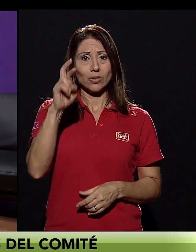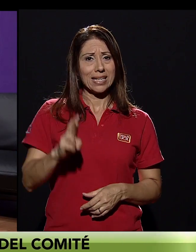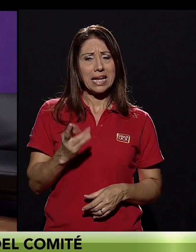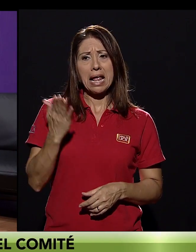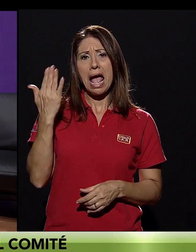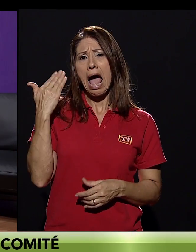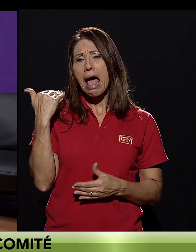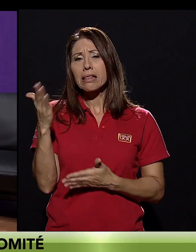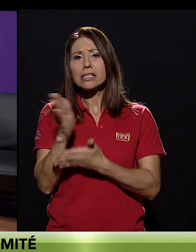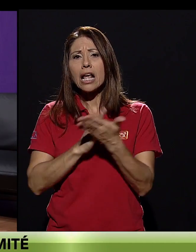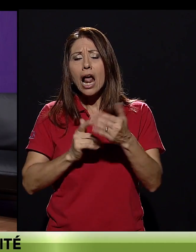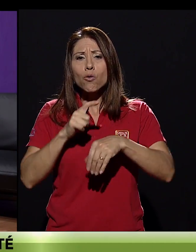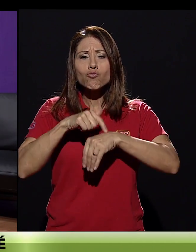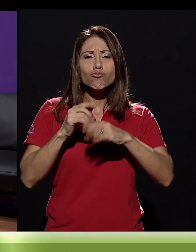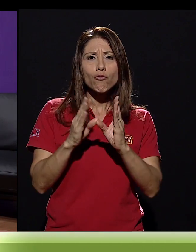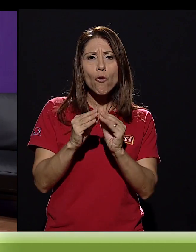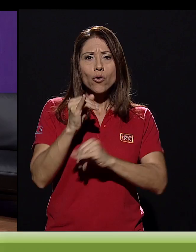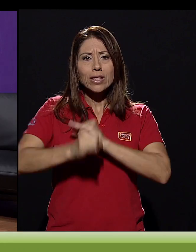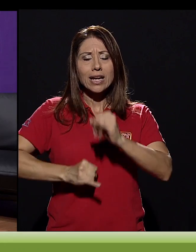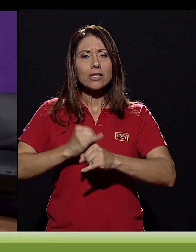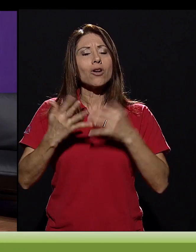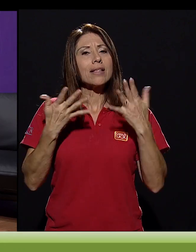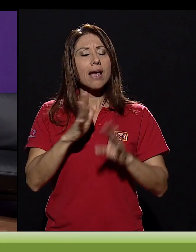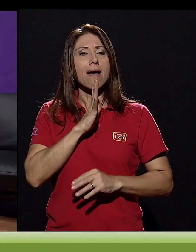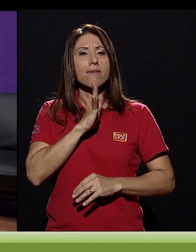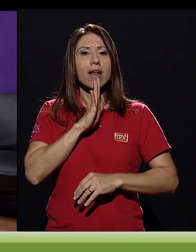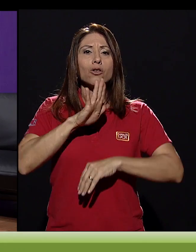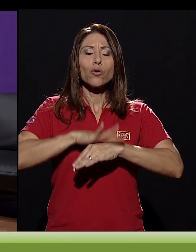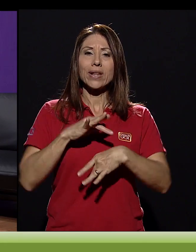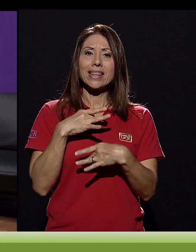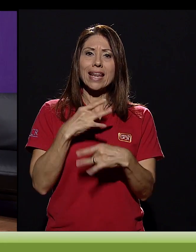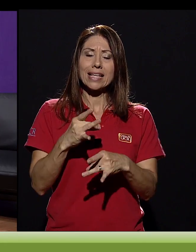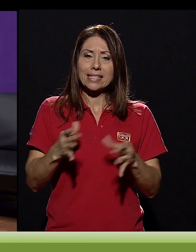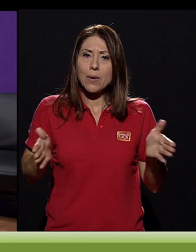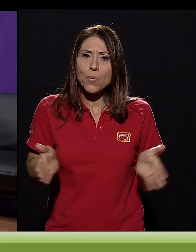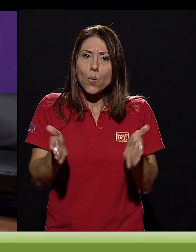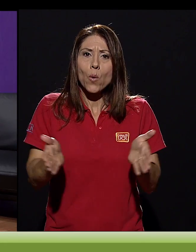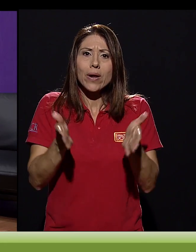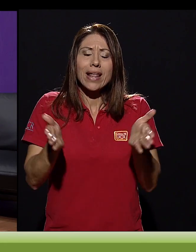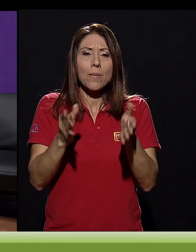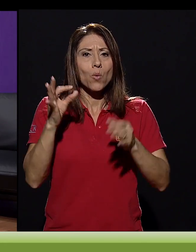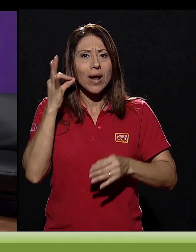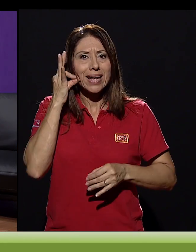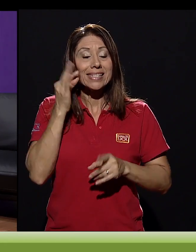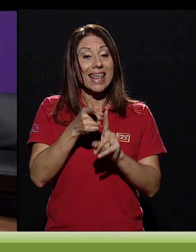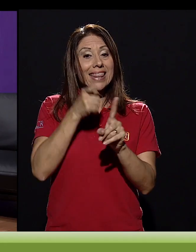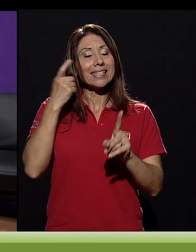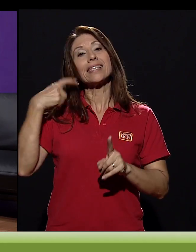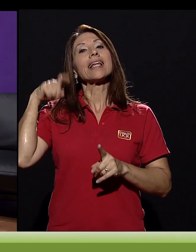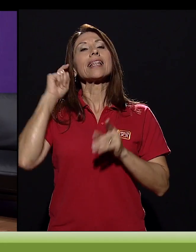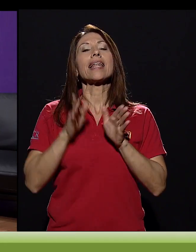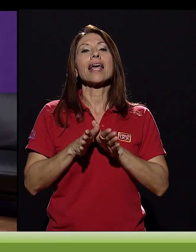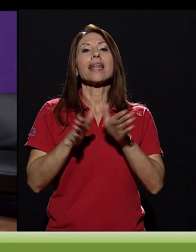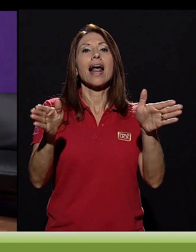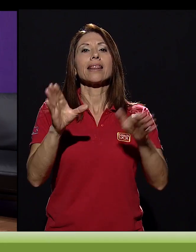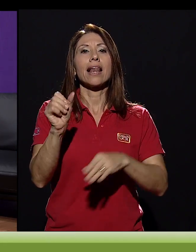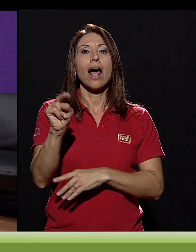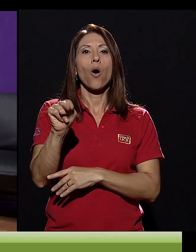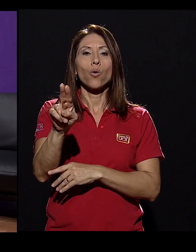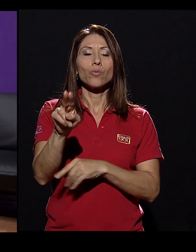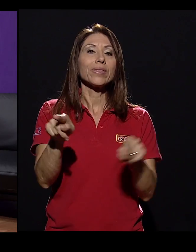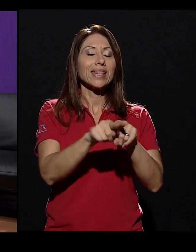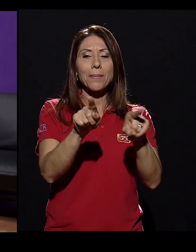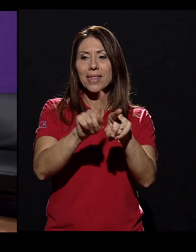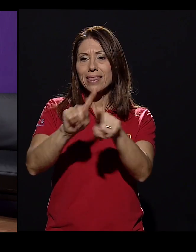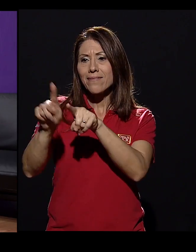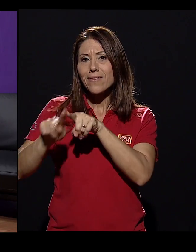había mencionado en algunos de los foros internacionales el interés en que se promovieran mujeres desde la Secretaría General de Naciones Unidas como el resto